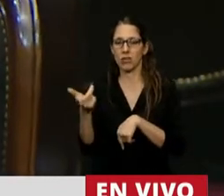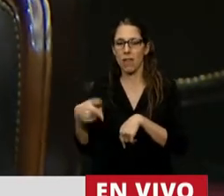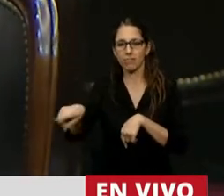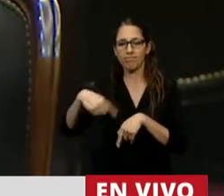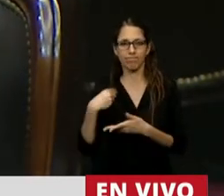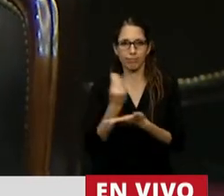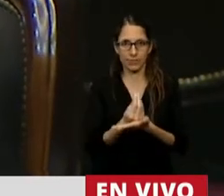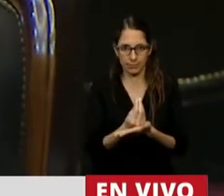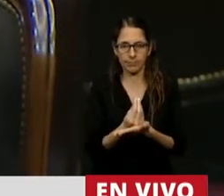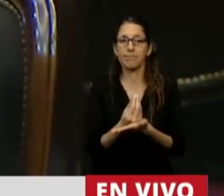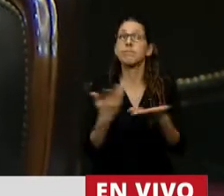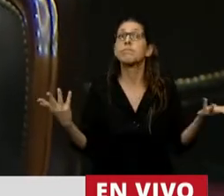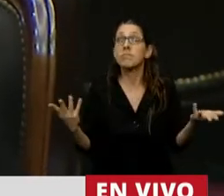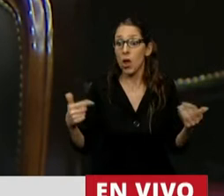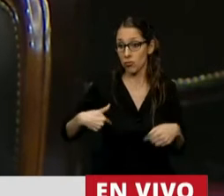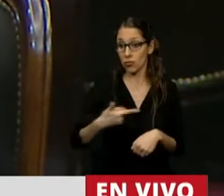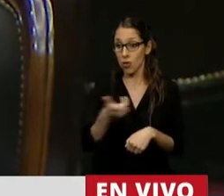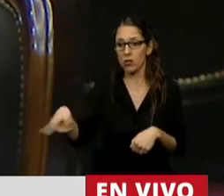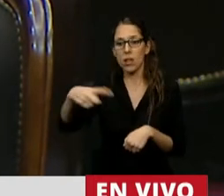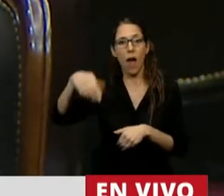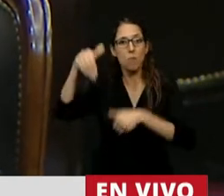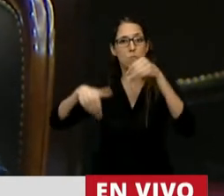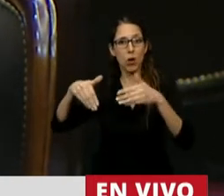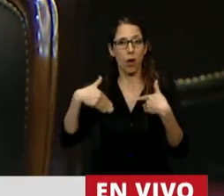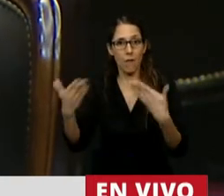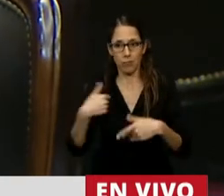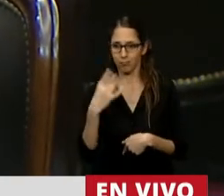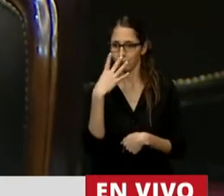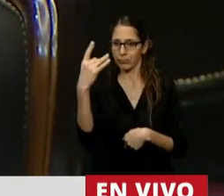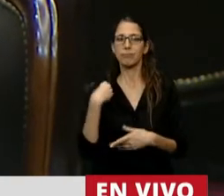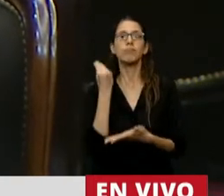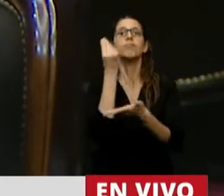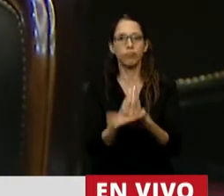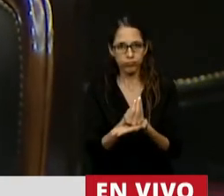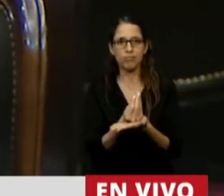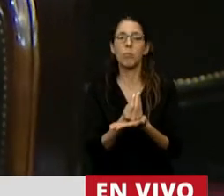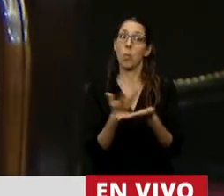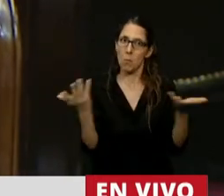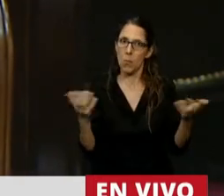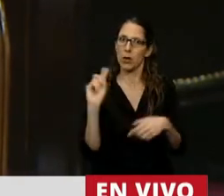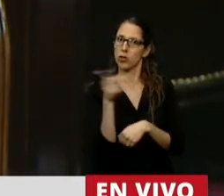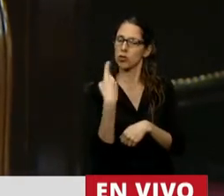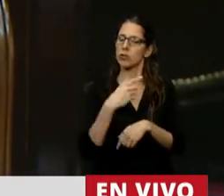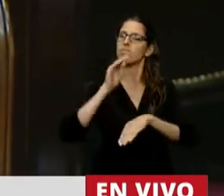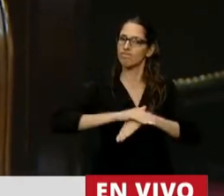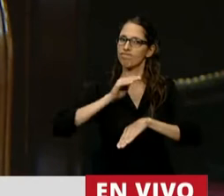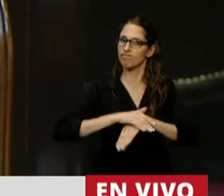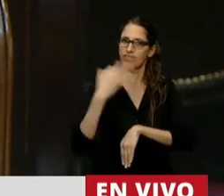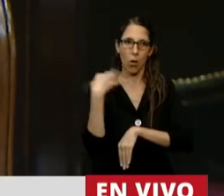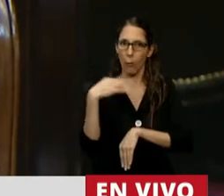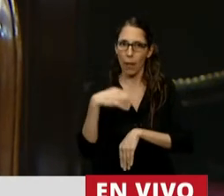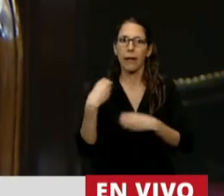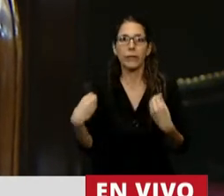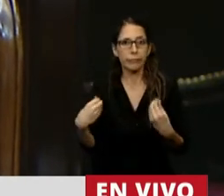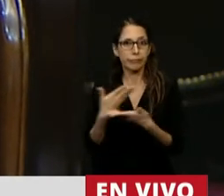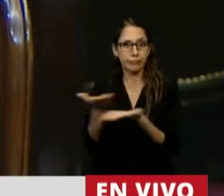privilegio de haber sido electos por el voto popular nos obliga, con aquellos y aquellas que tienen